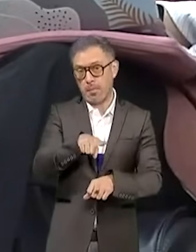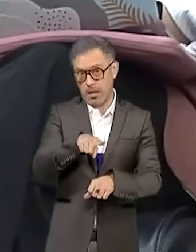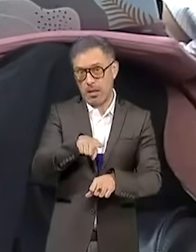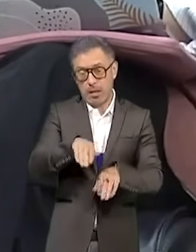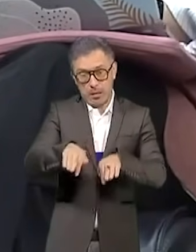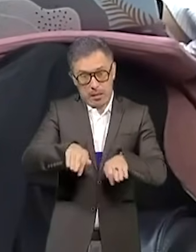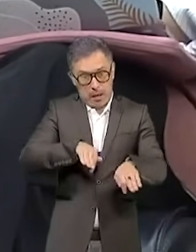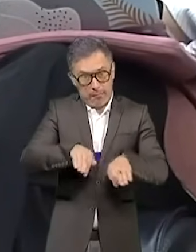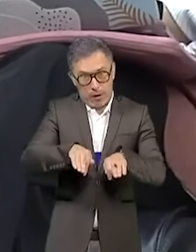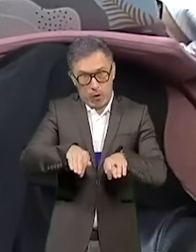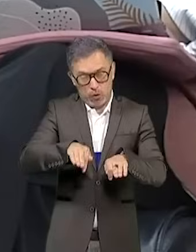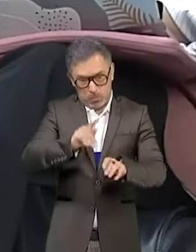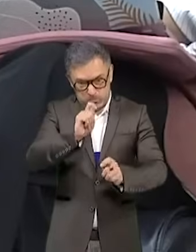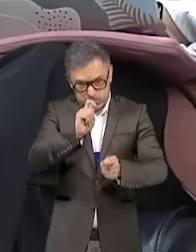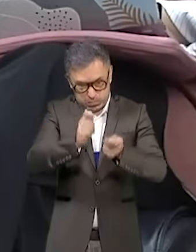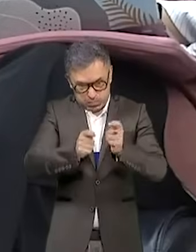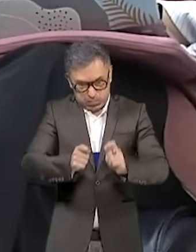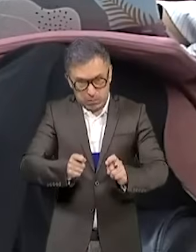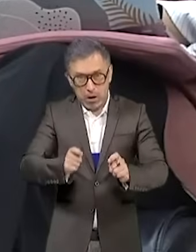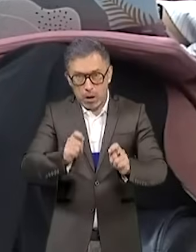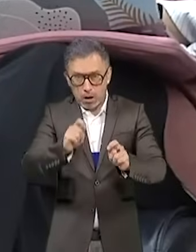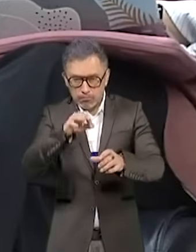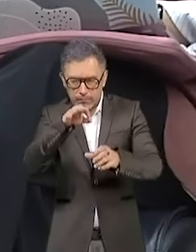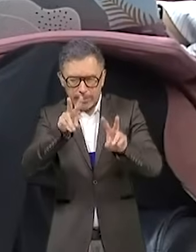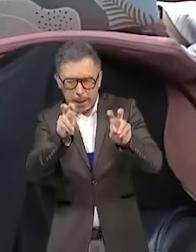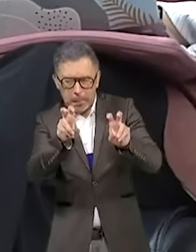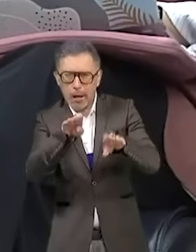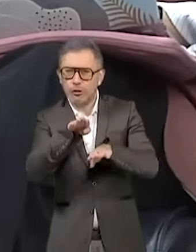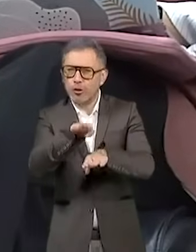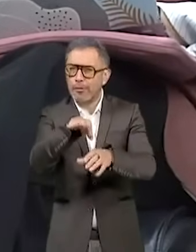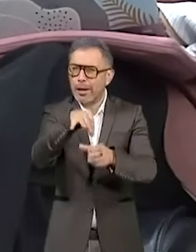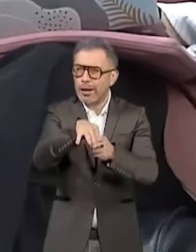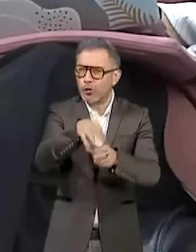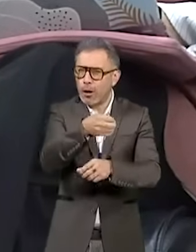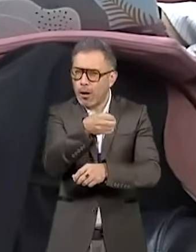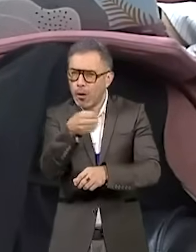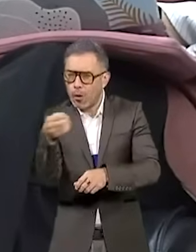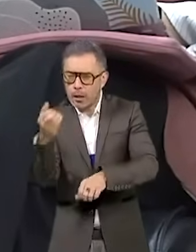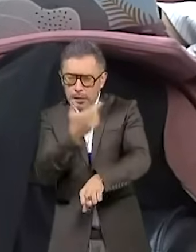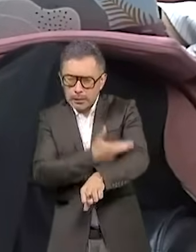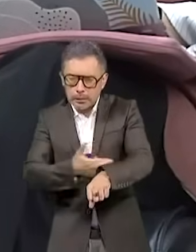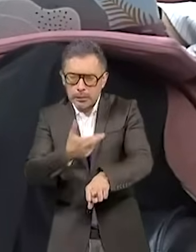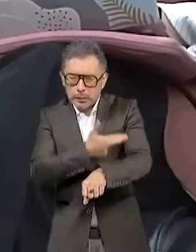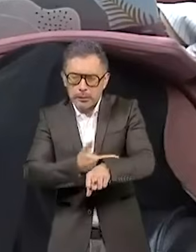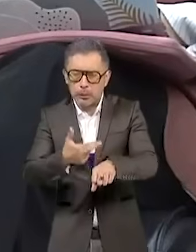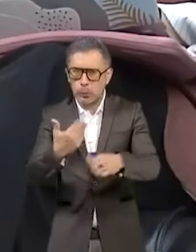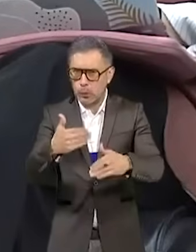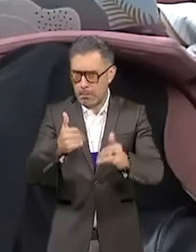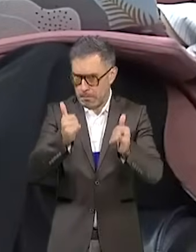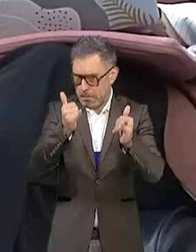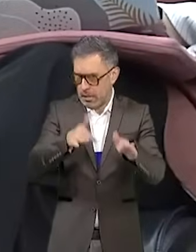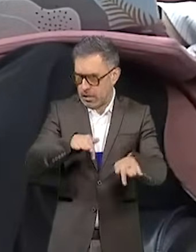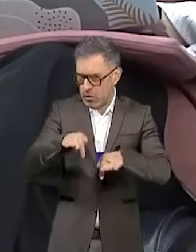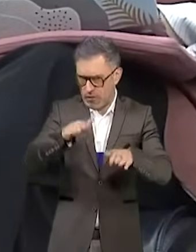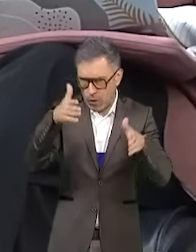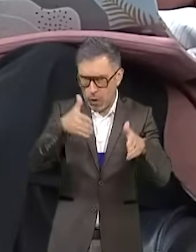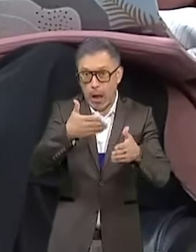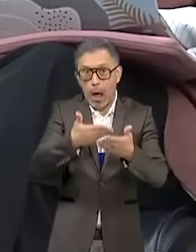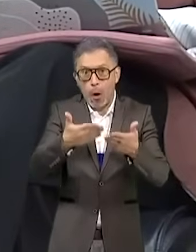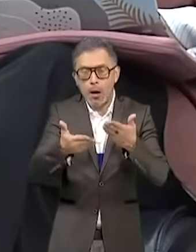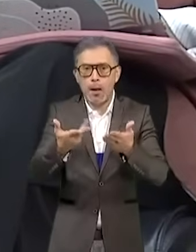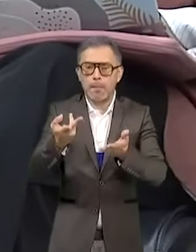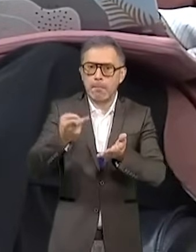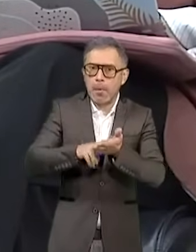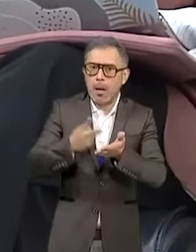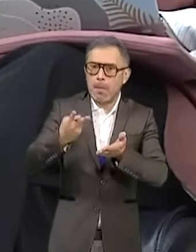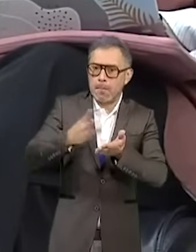el trabajo de organización electoral y muchos otros más que ahora también tenemos cada vez más atribuciones y más competencias